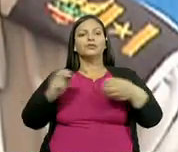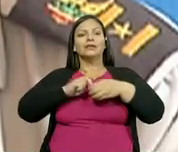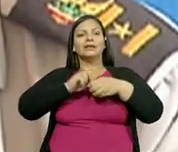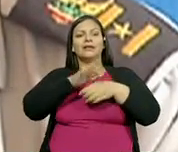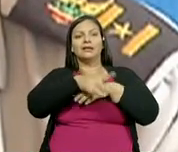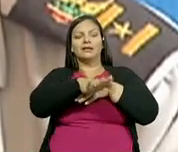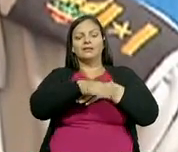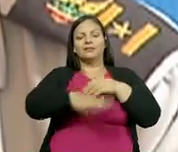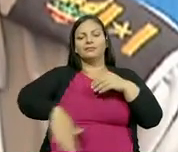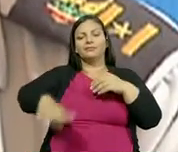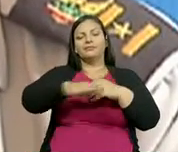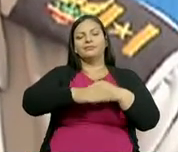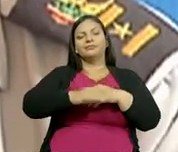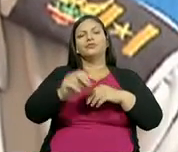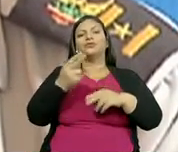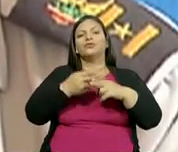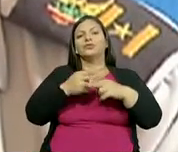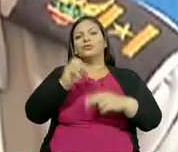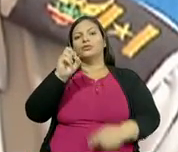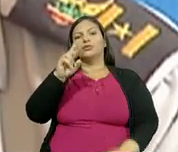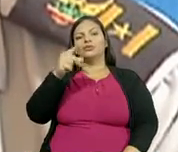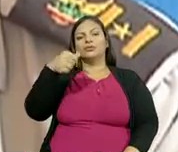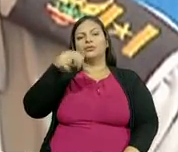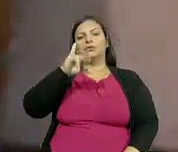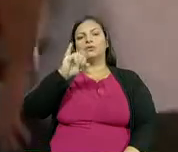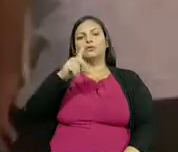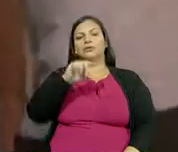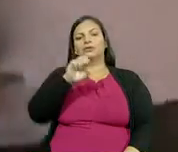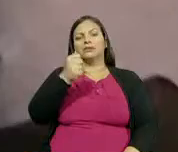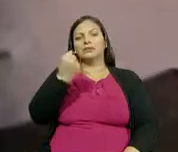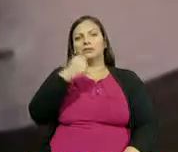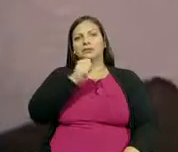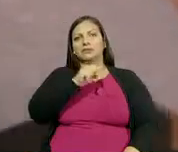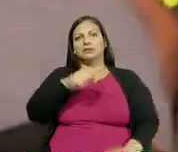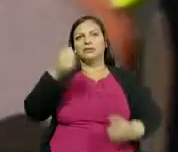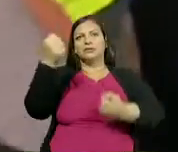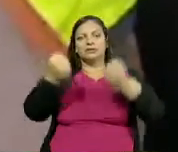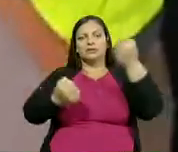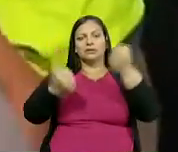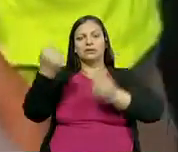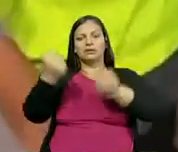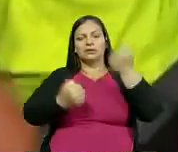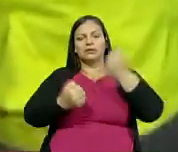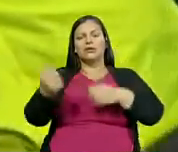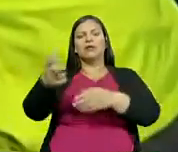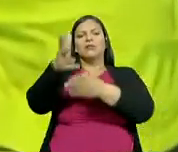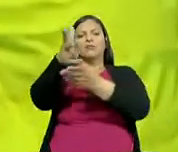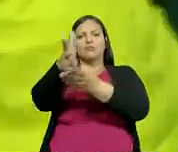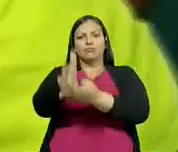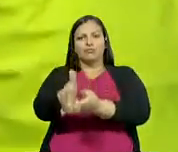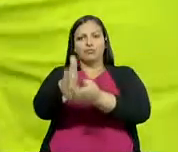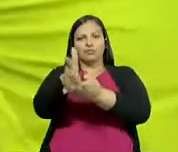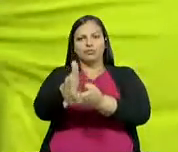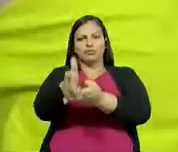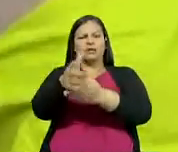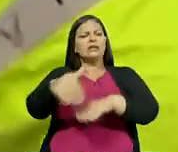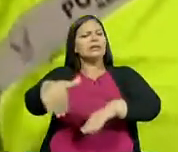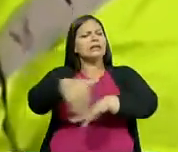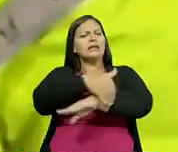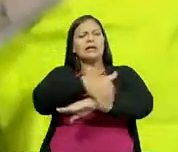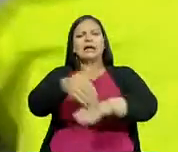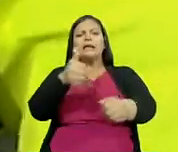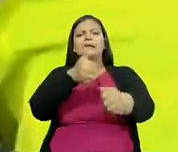encontrado cubierto con una lona de color verde. Se encontraba en la vía pública, cercano a un domicilio en donde había